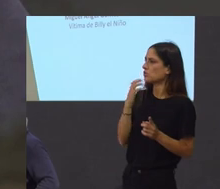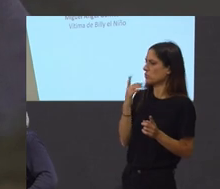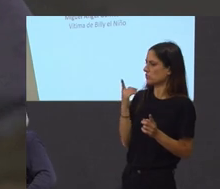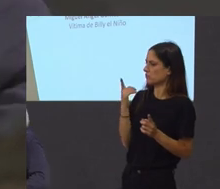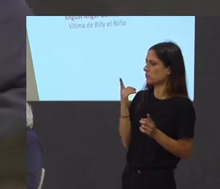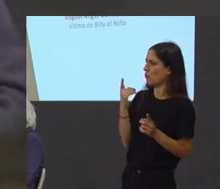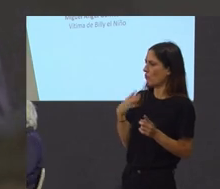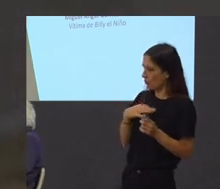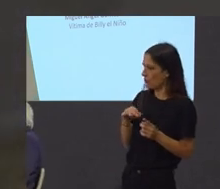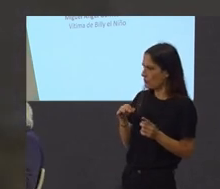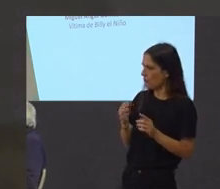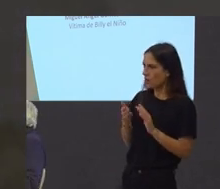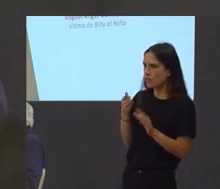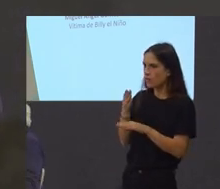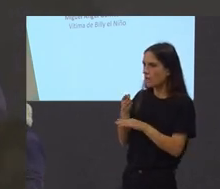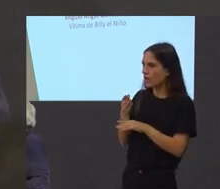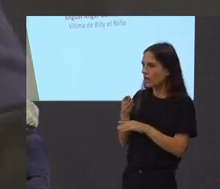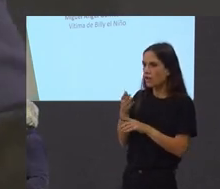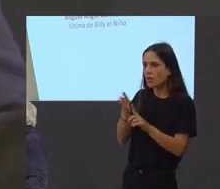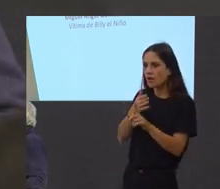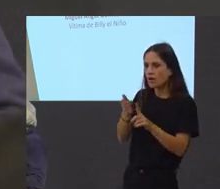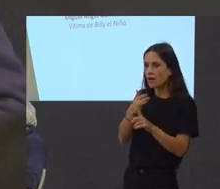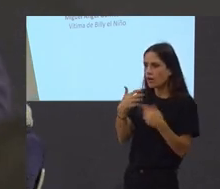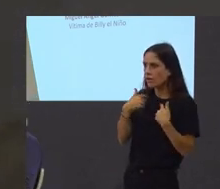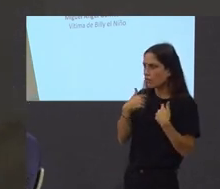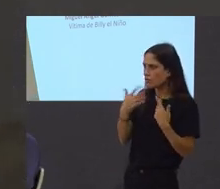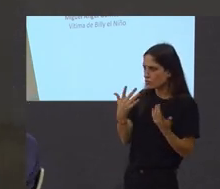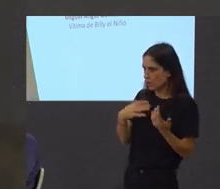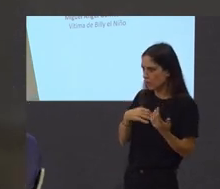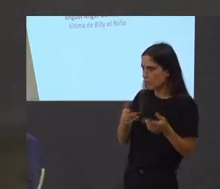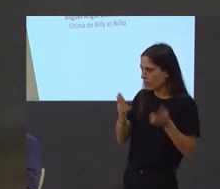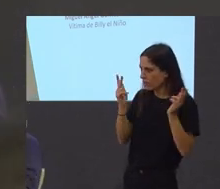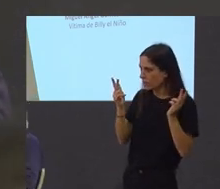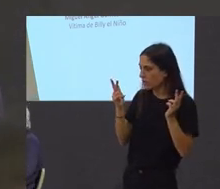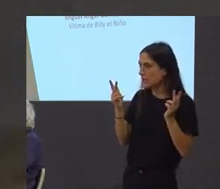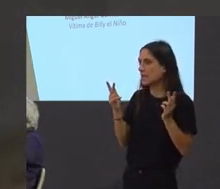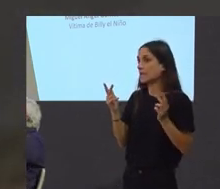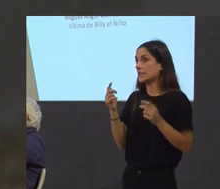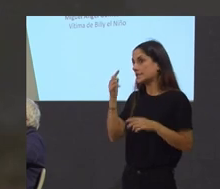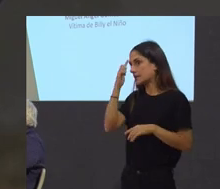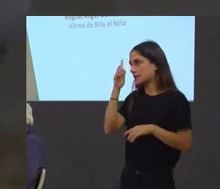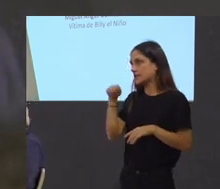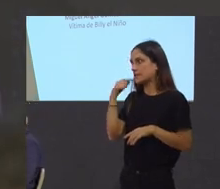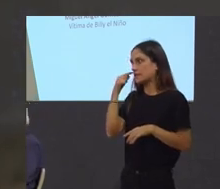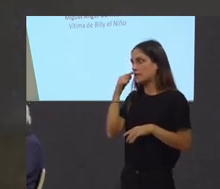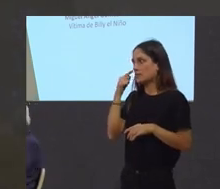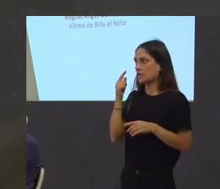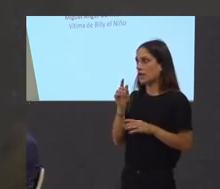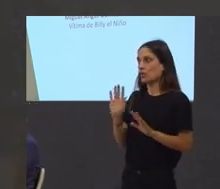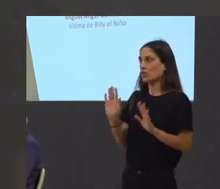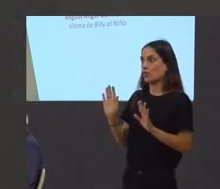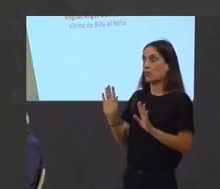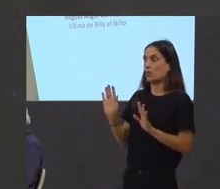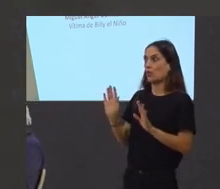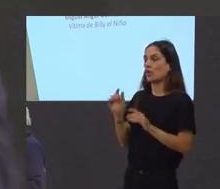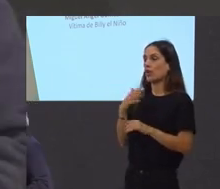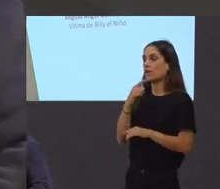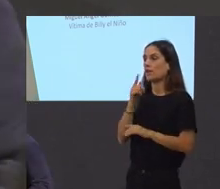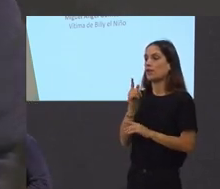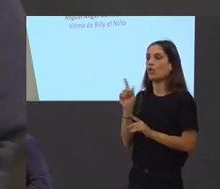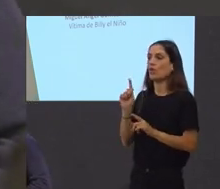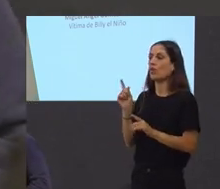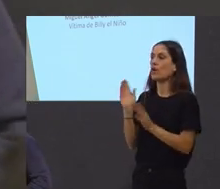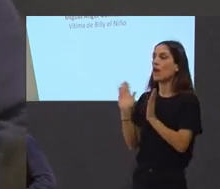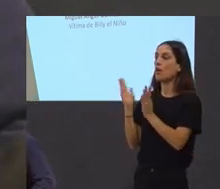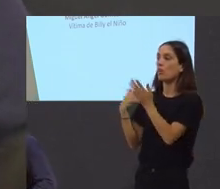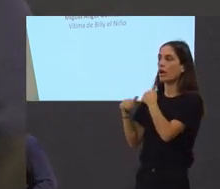generarlas y bueno y entonces producto siendo cuenta que había metido la pata y ha recibido y dijo no haga en otros tiempos no quitando la importancia de